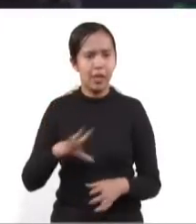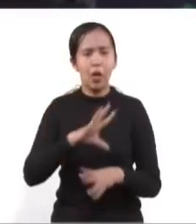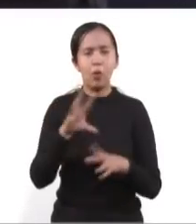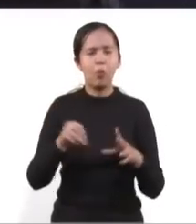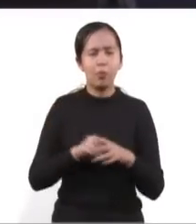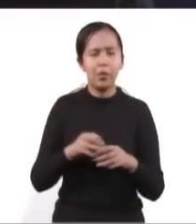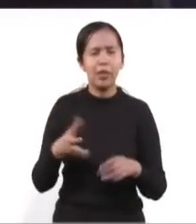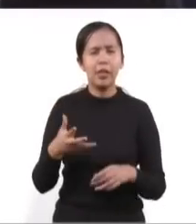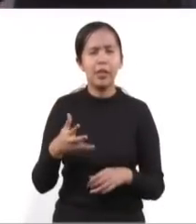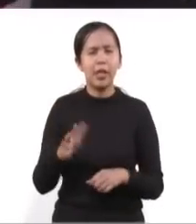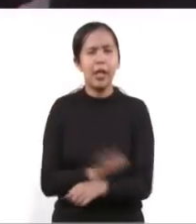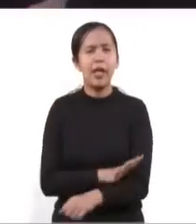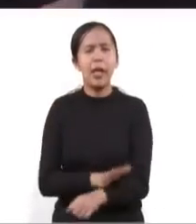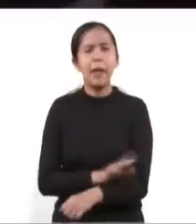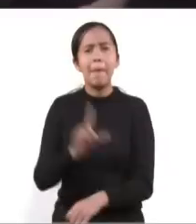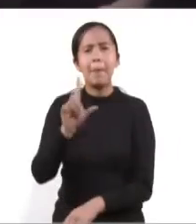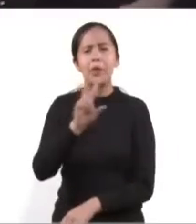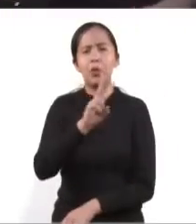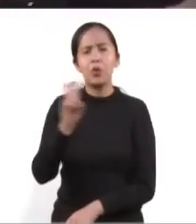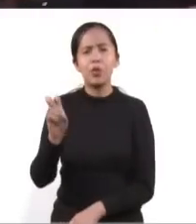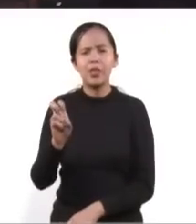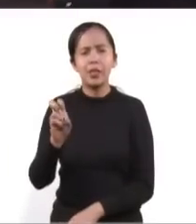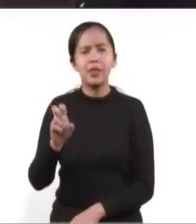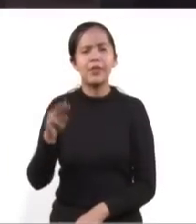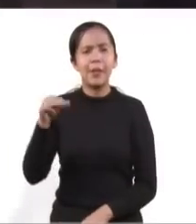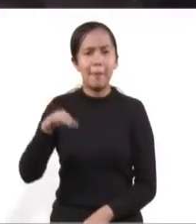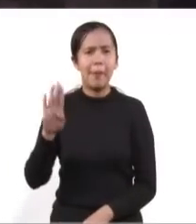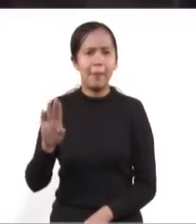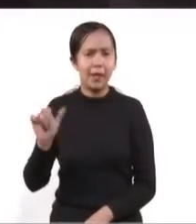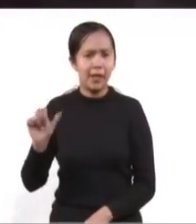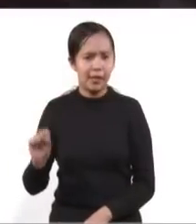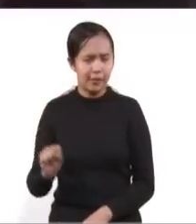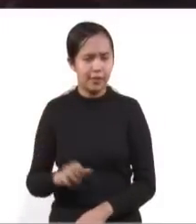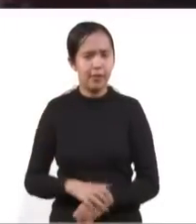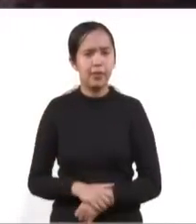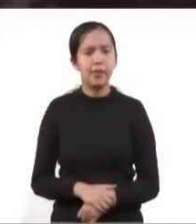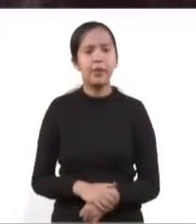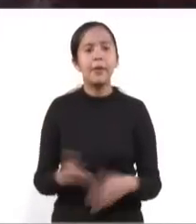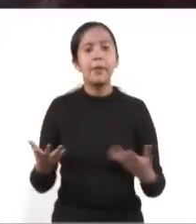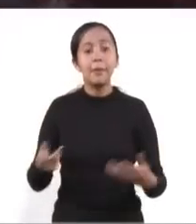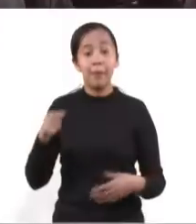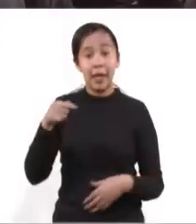de 240 MVA. En el edificio a su derecha,